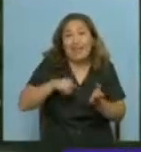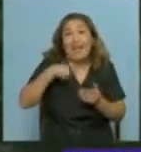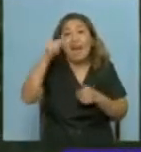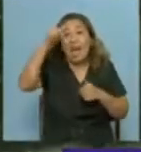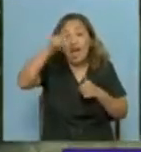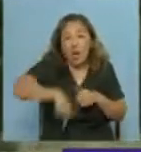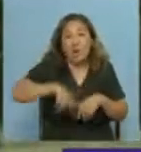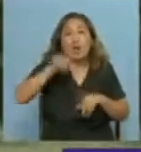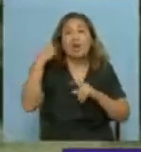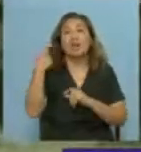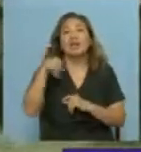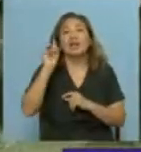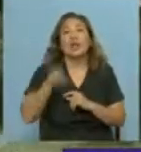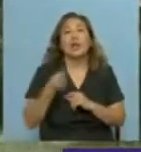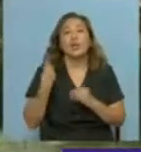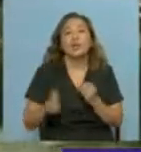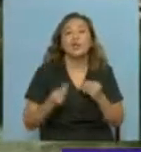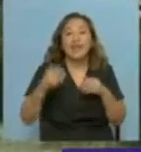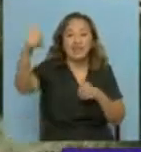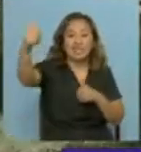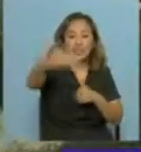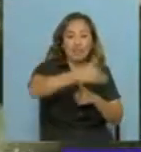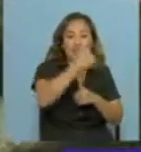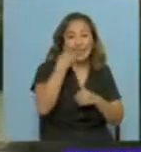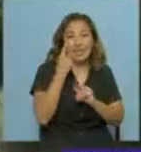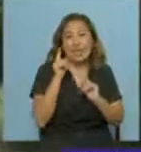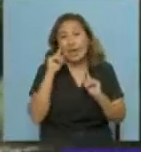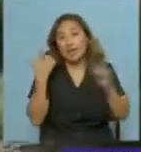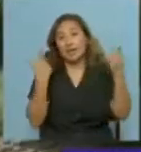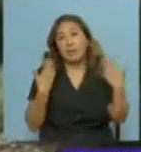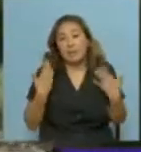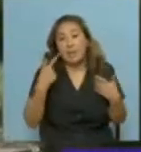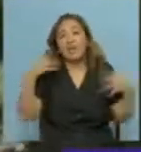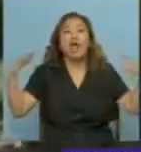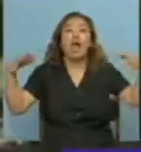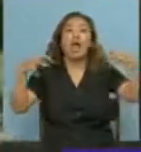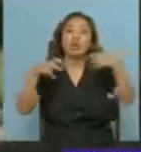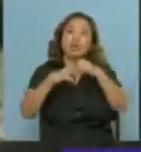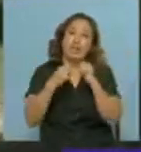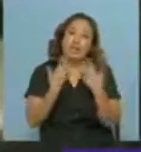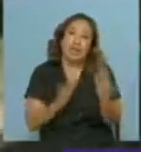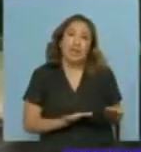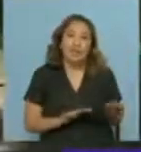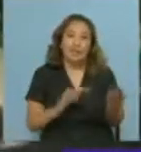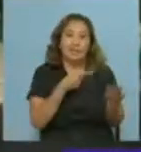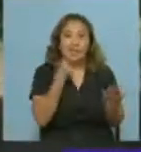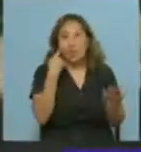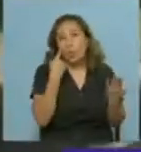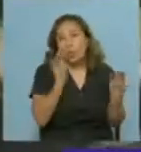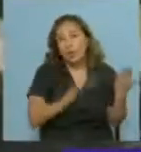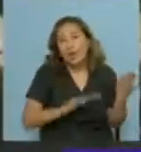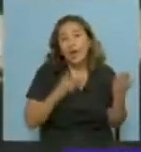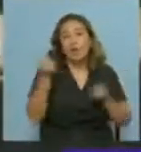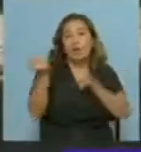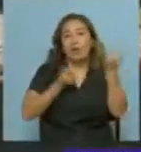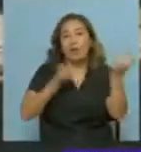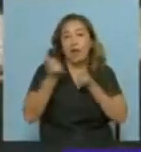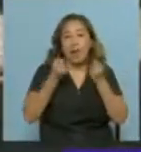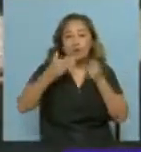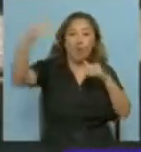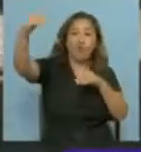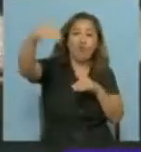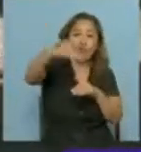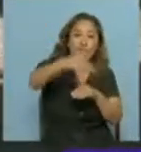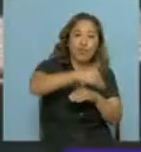ahora porque está de un solo sentido, y aquí es donde se pueden producir accidentes de tránsito, porque los autos